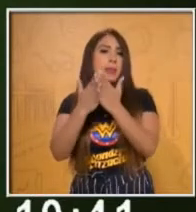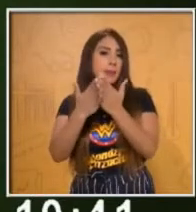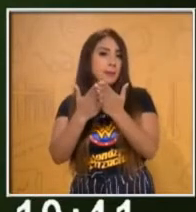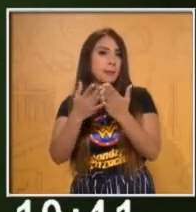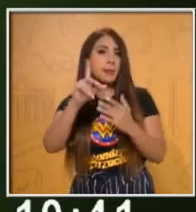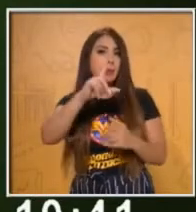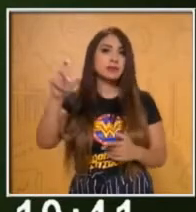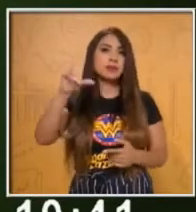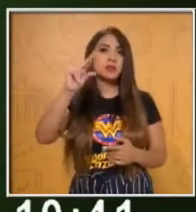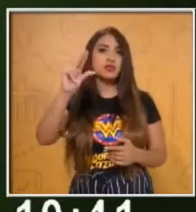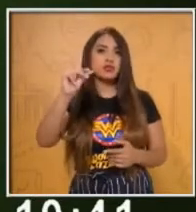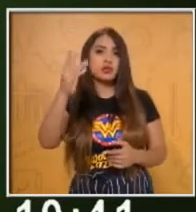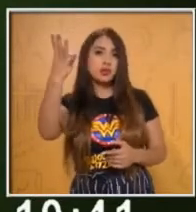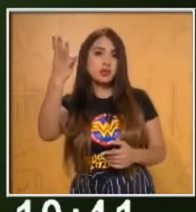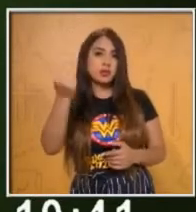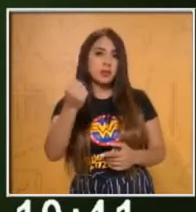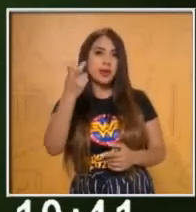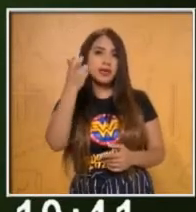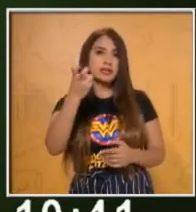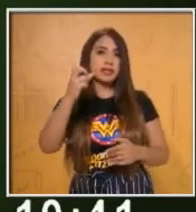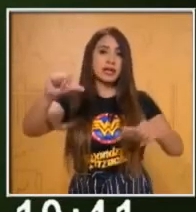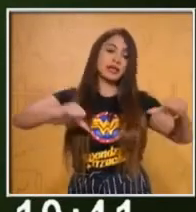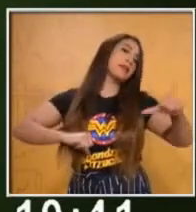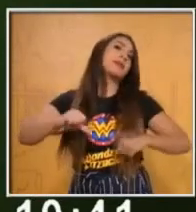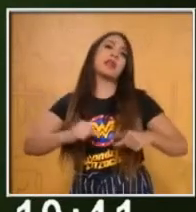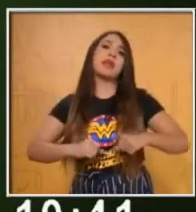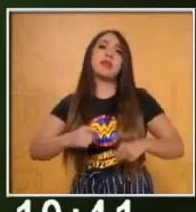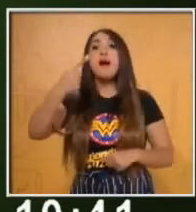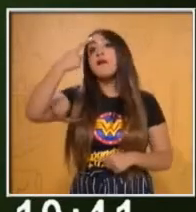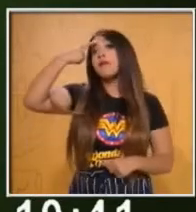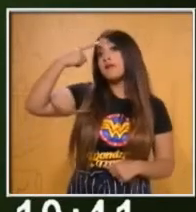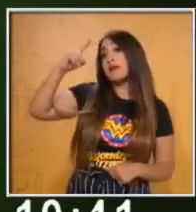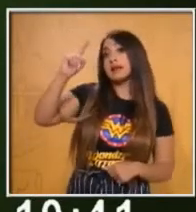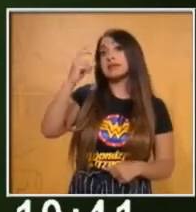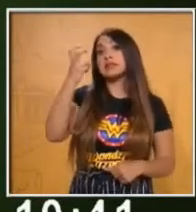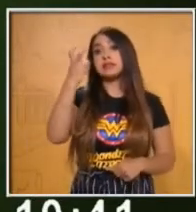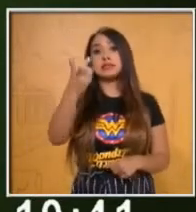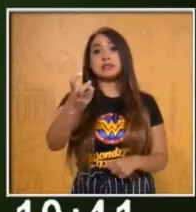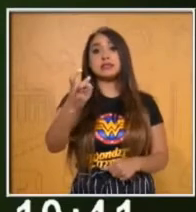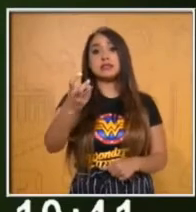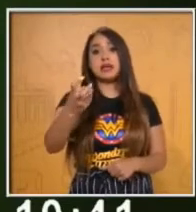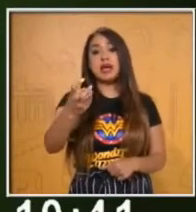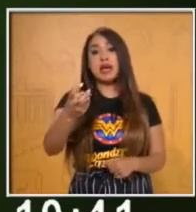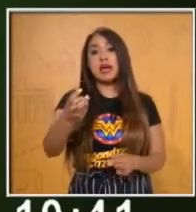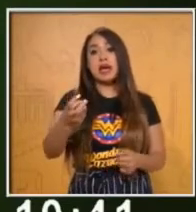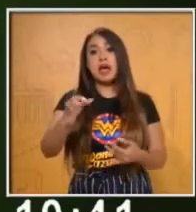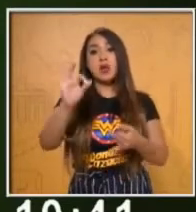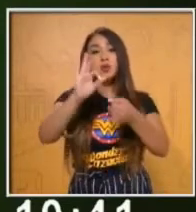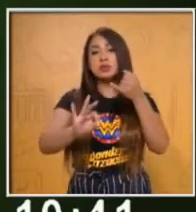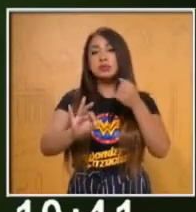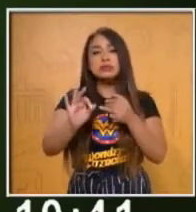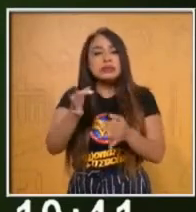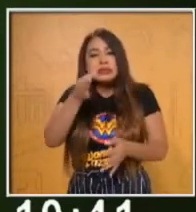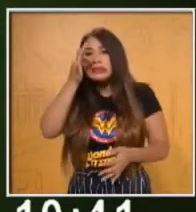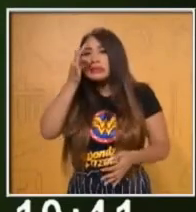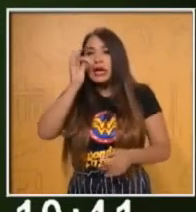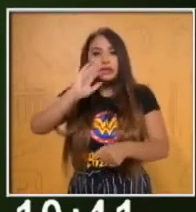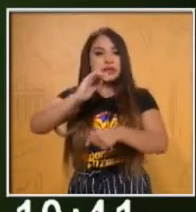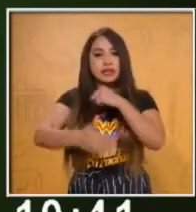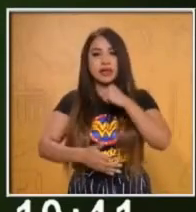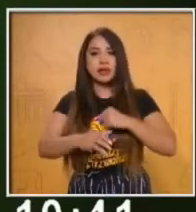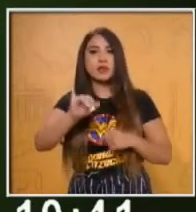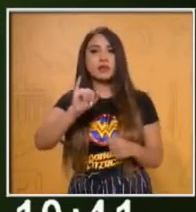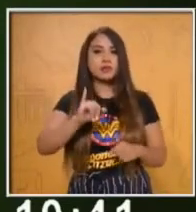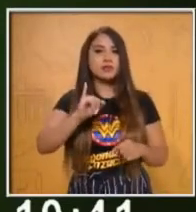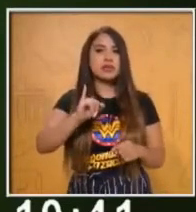189. Esta actividad es muy simple, ya que estamos casi al final de nuestro libro, maestra Blandi, casi estamos terminando. Pero, ¿qué es